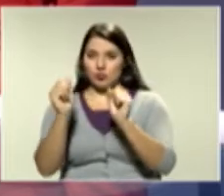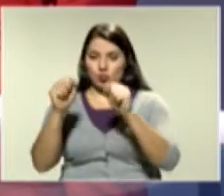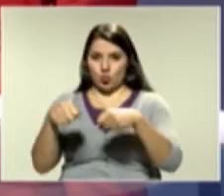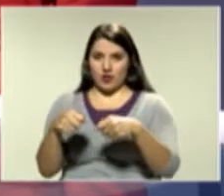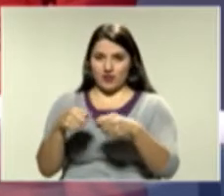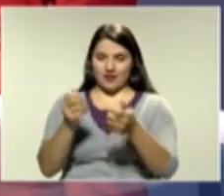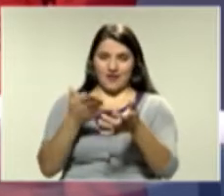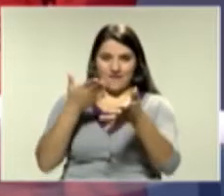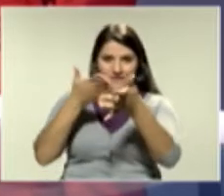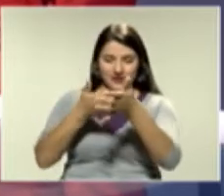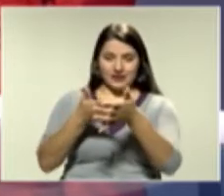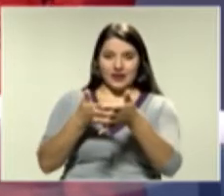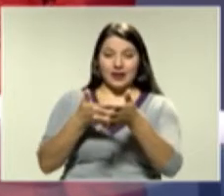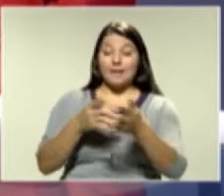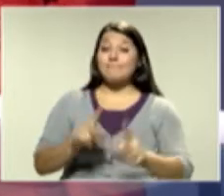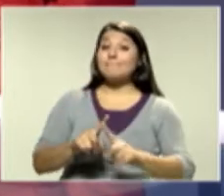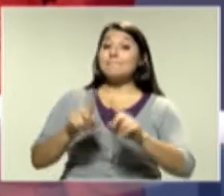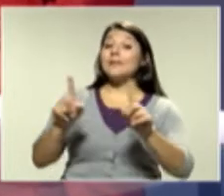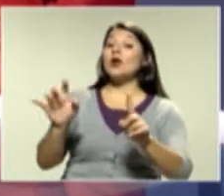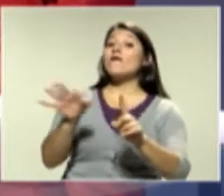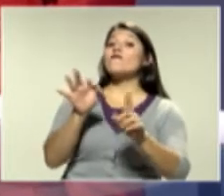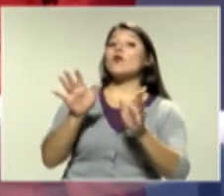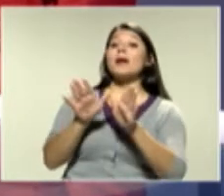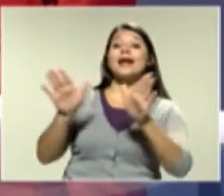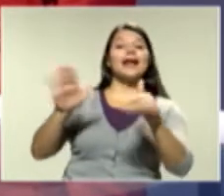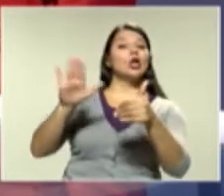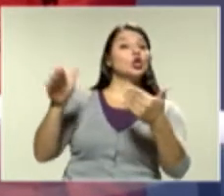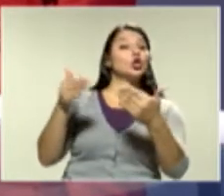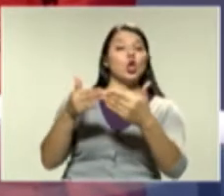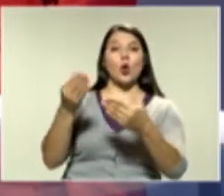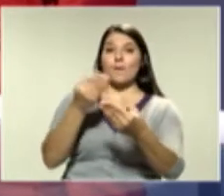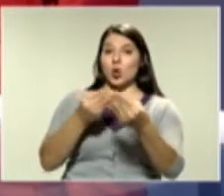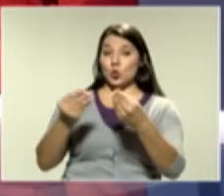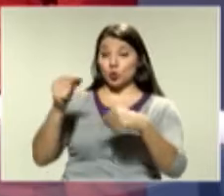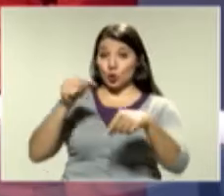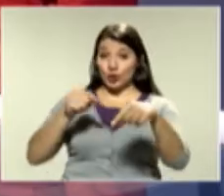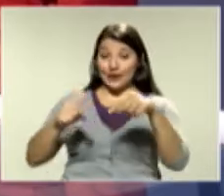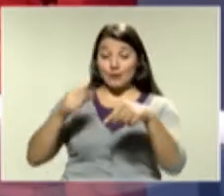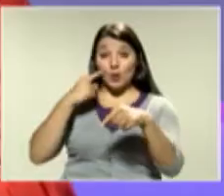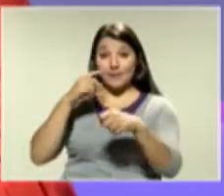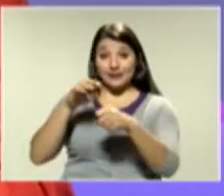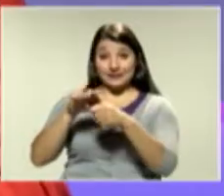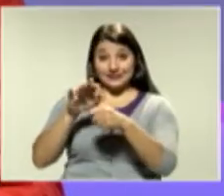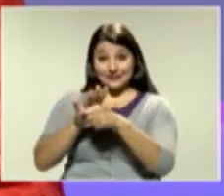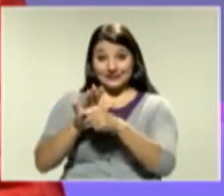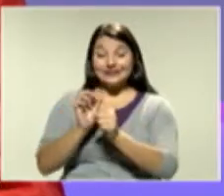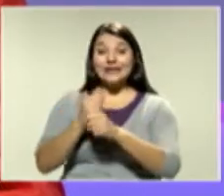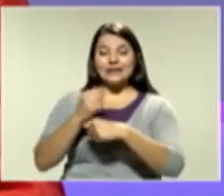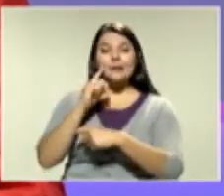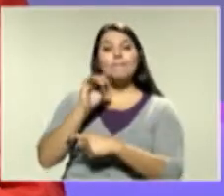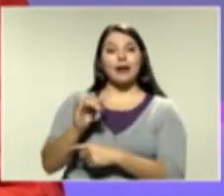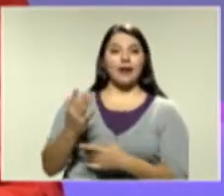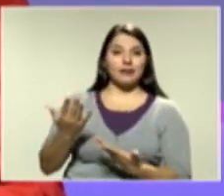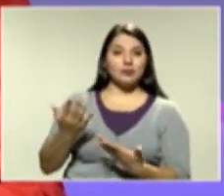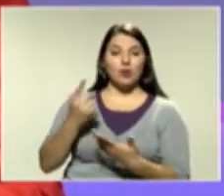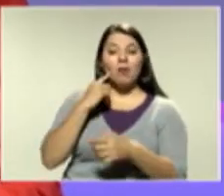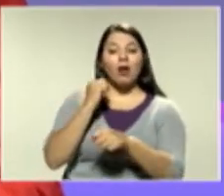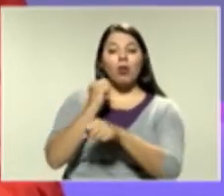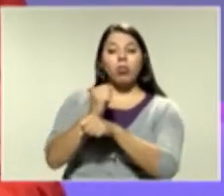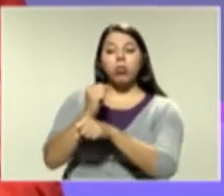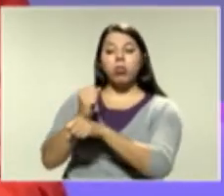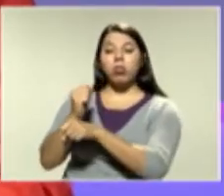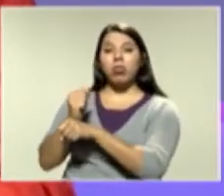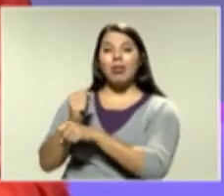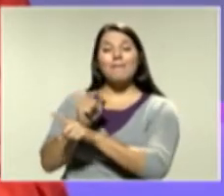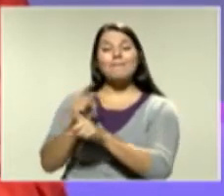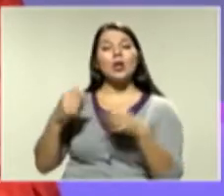en general todas las sustancias plaguicidas son elaboradas para eso mismo, ¿verdad? O sea, es necesario